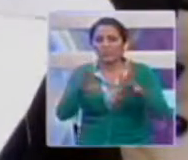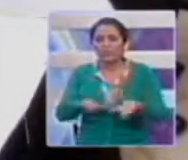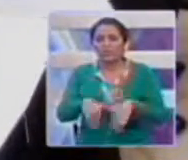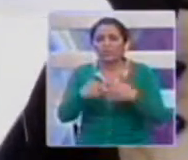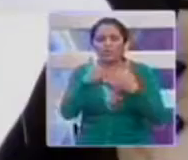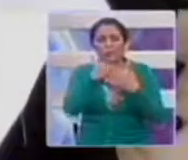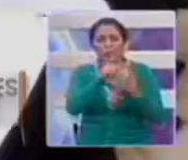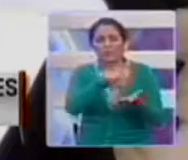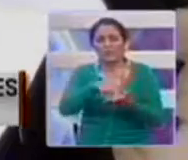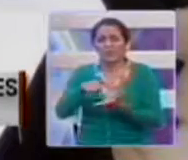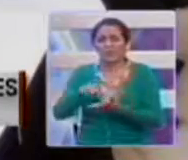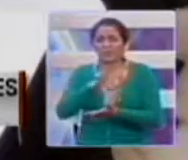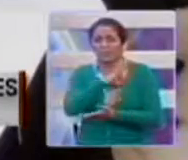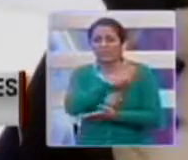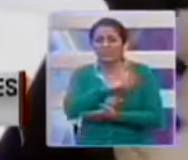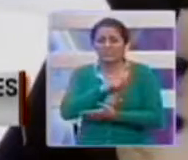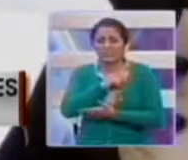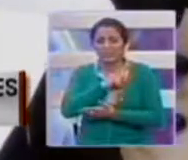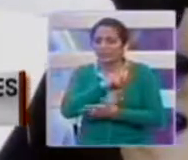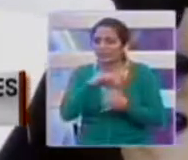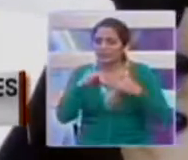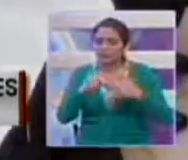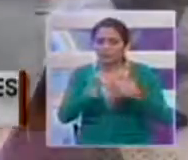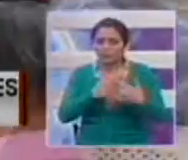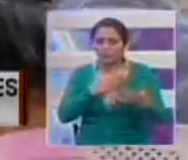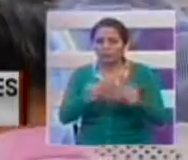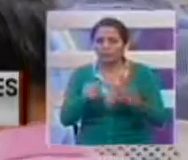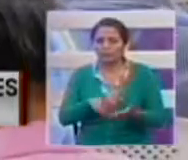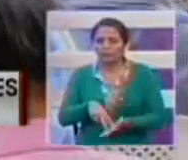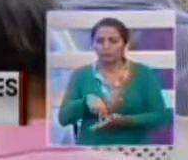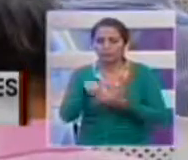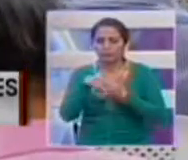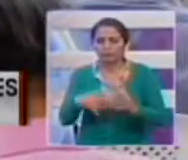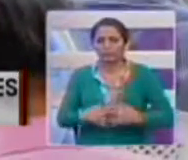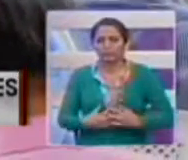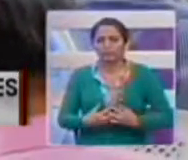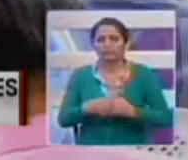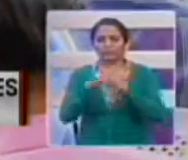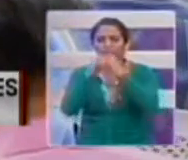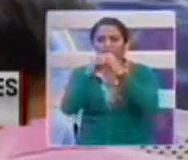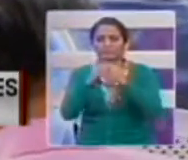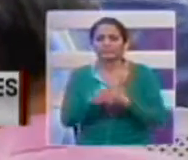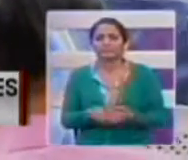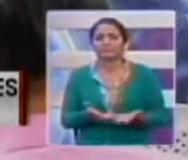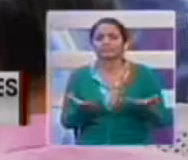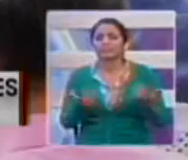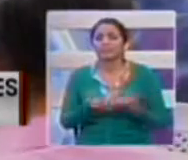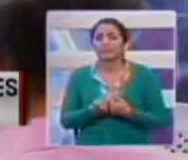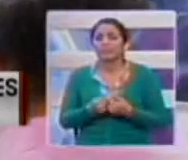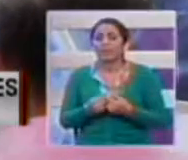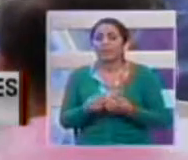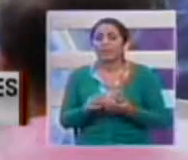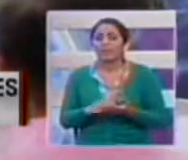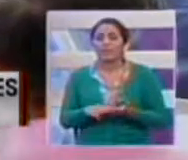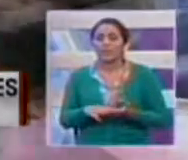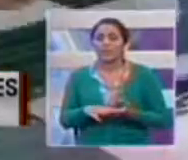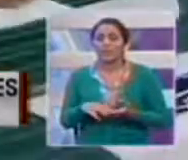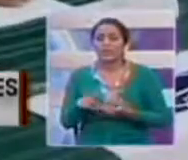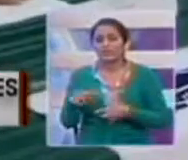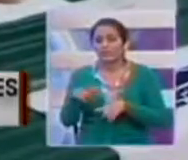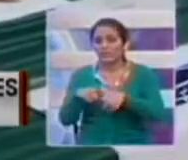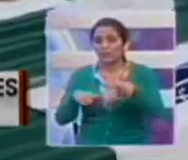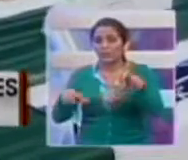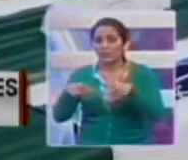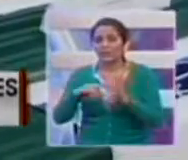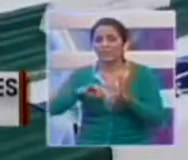A las puertas del evento Hábitat 3, que iniciará este 17 de octubre en Quito, en el Colegio de Arquitectos del Guayas se realizó el Consejo